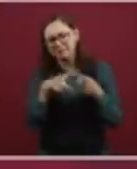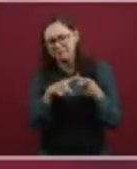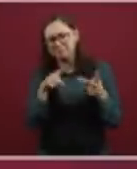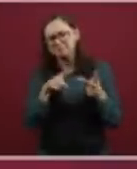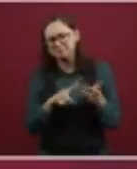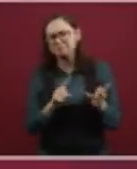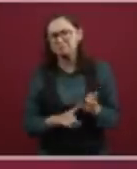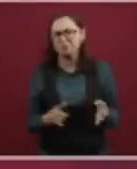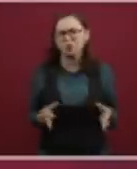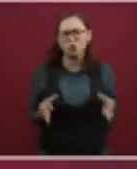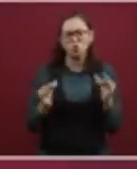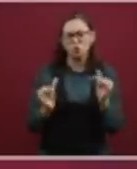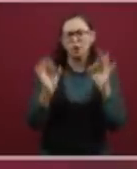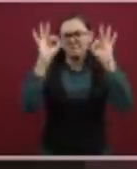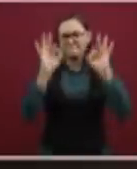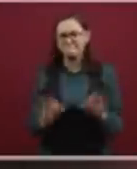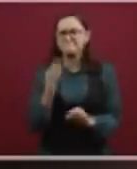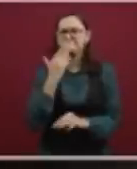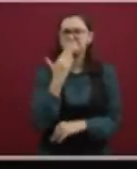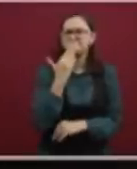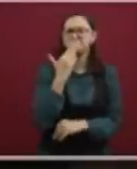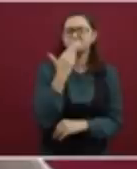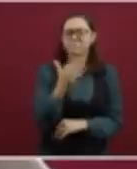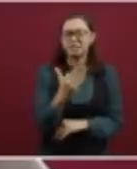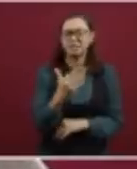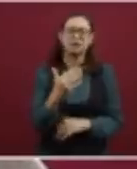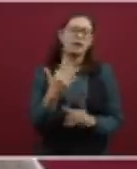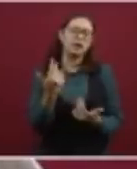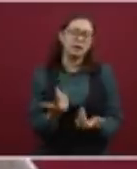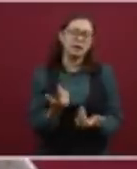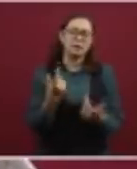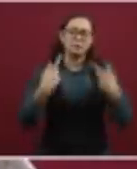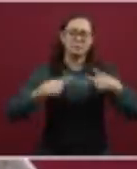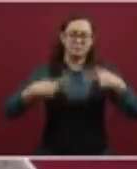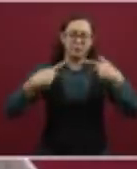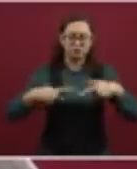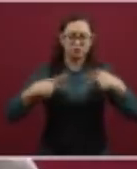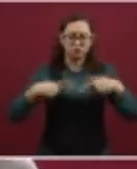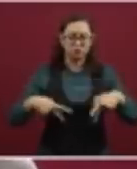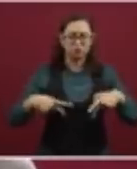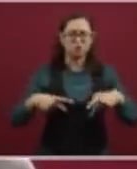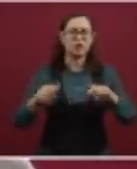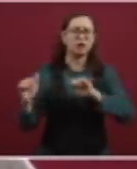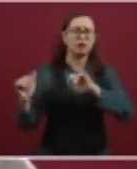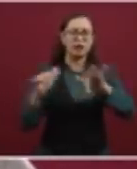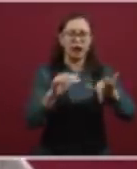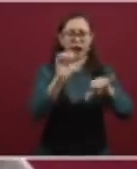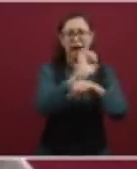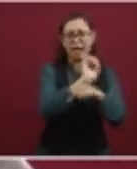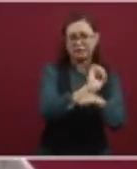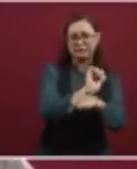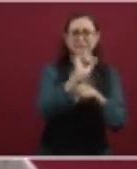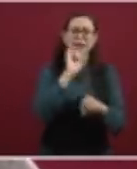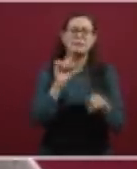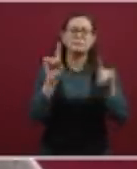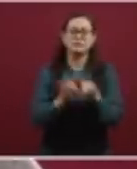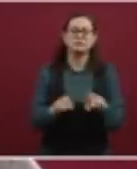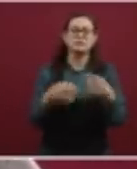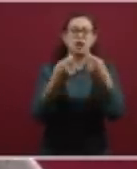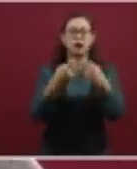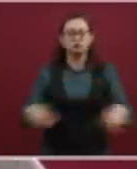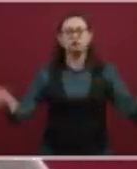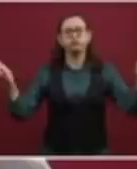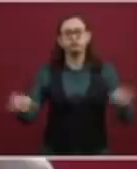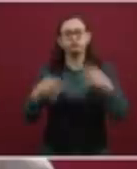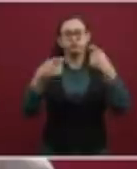tanto en lo que correspondía a los ejecutantes como a la Orquesta Filarmónica de la Secretaría de Marina. Una vez